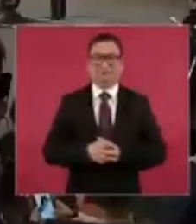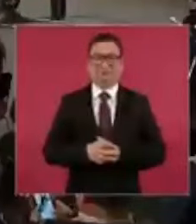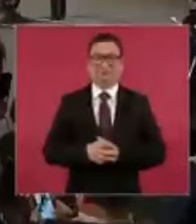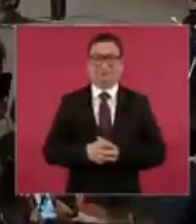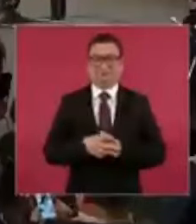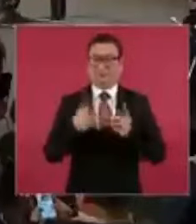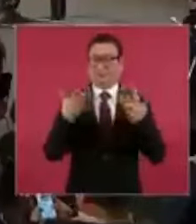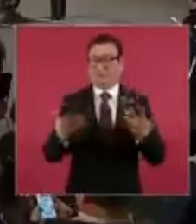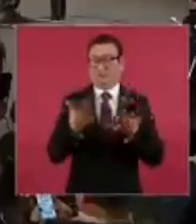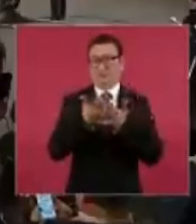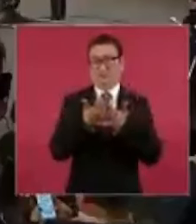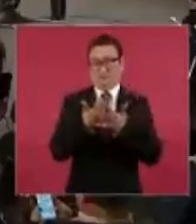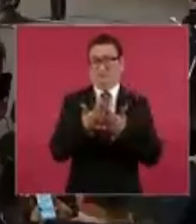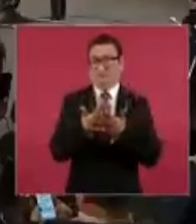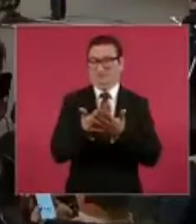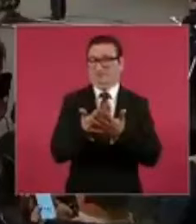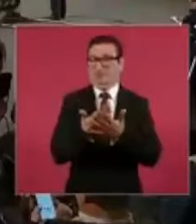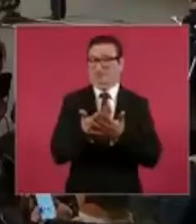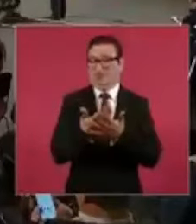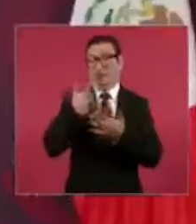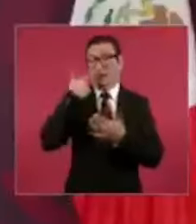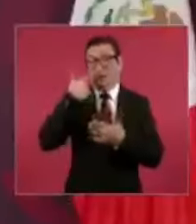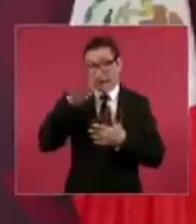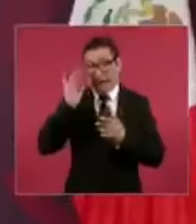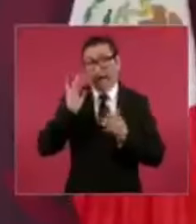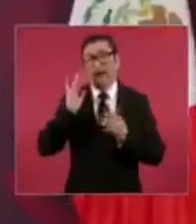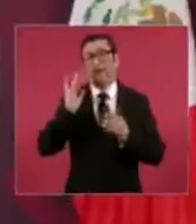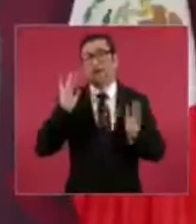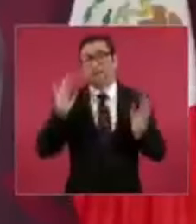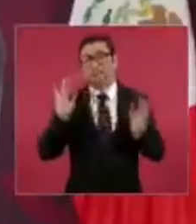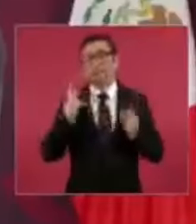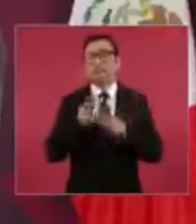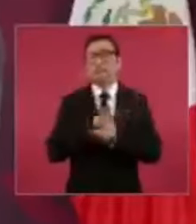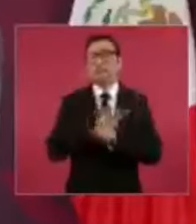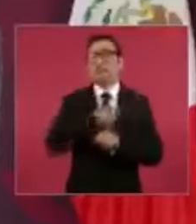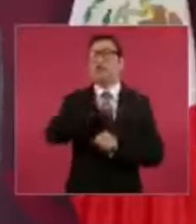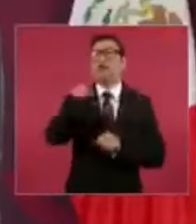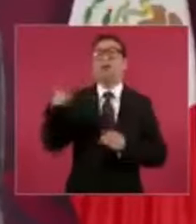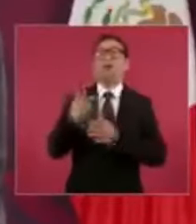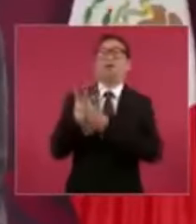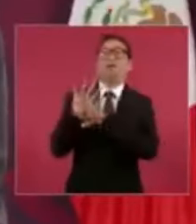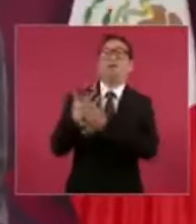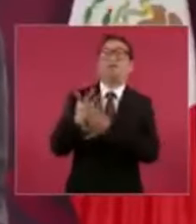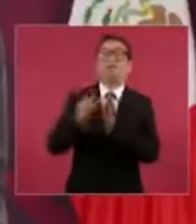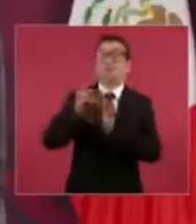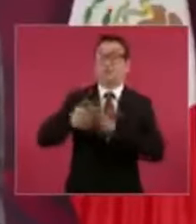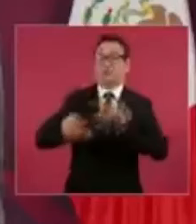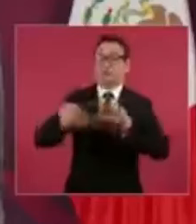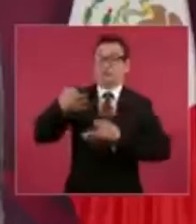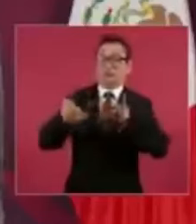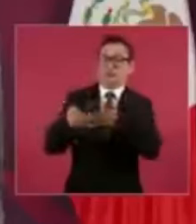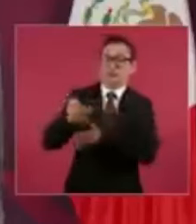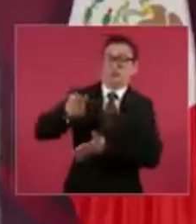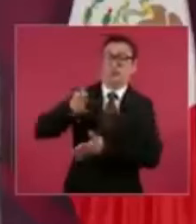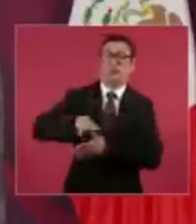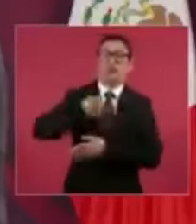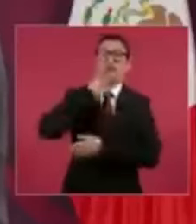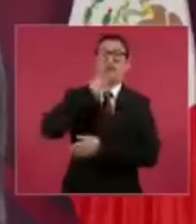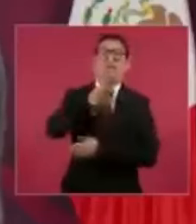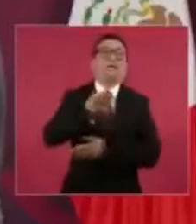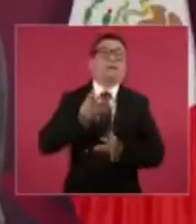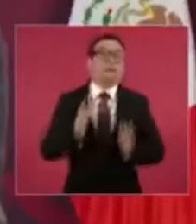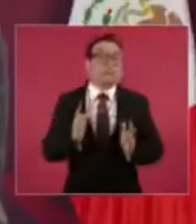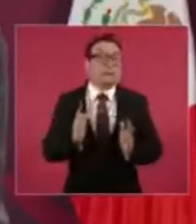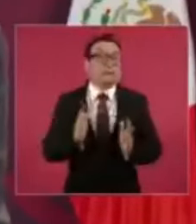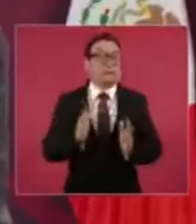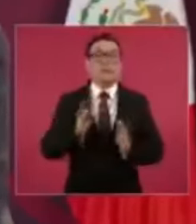Entonces vamos a esperar a ver qué van a decir los de la corte. Si ya de plano